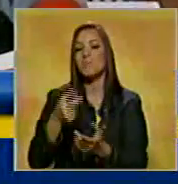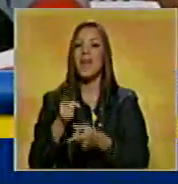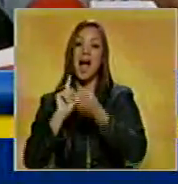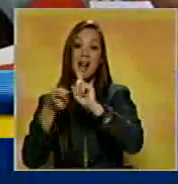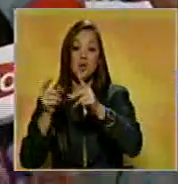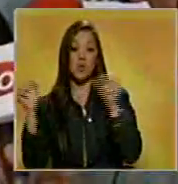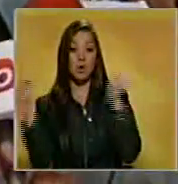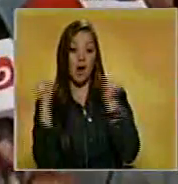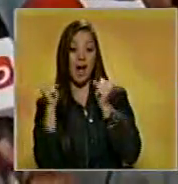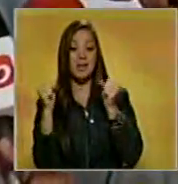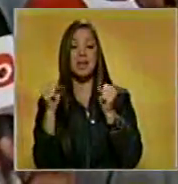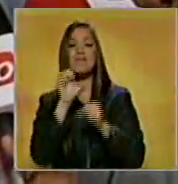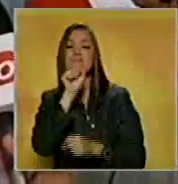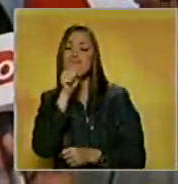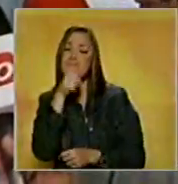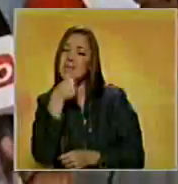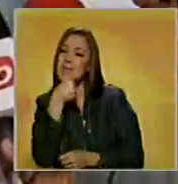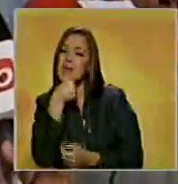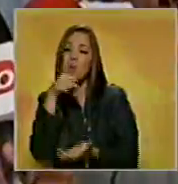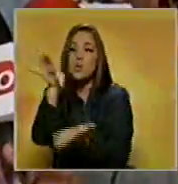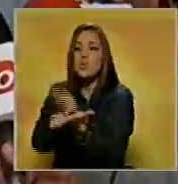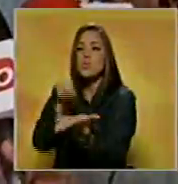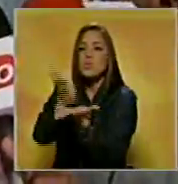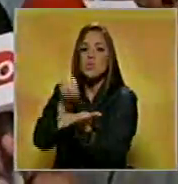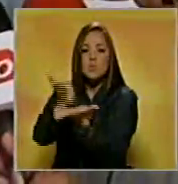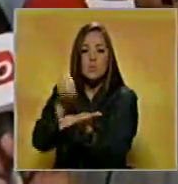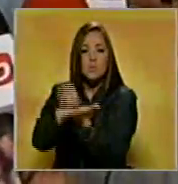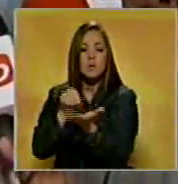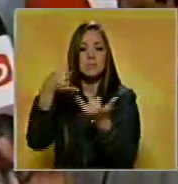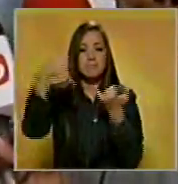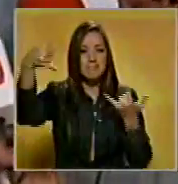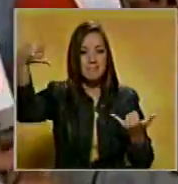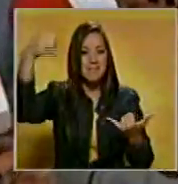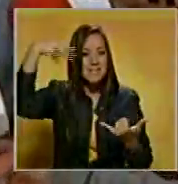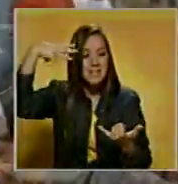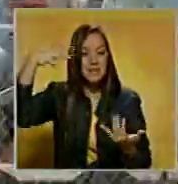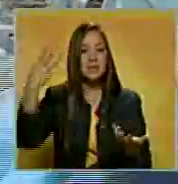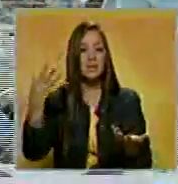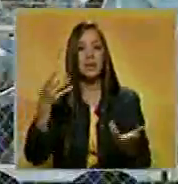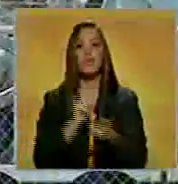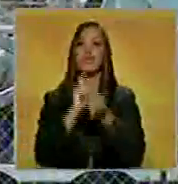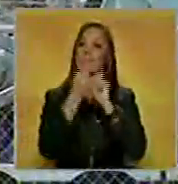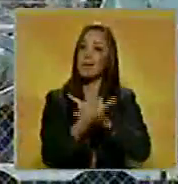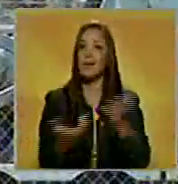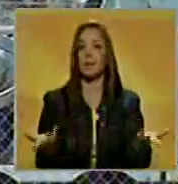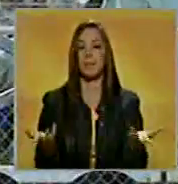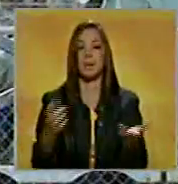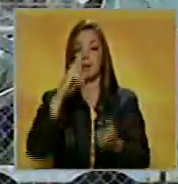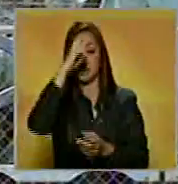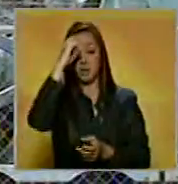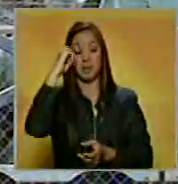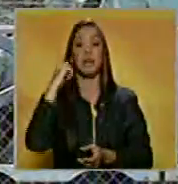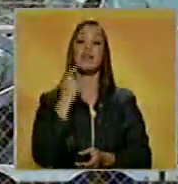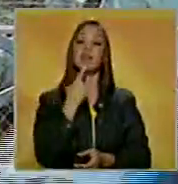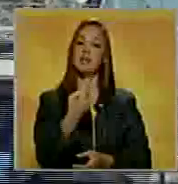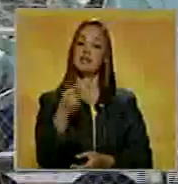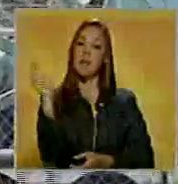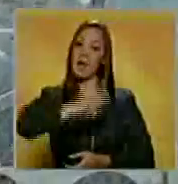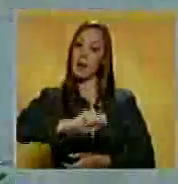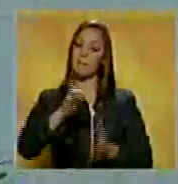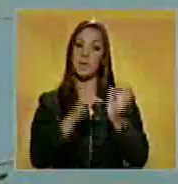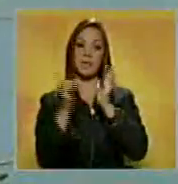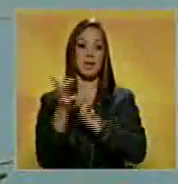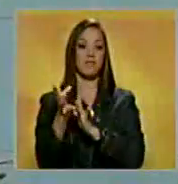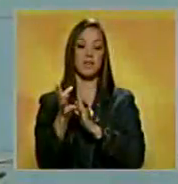mantenimiento y hace que sean de un alto consumo. El gobernador destacó que las altas temperaturas que se han venido registrando desde el mes de abril no es un problema